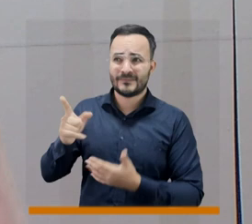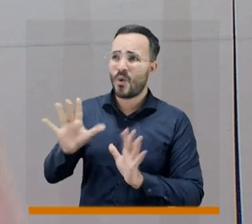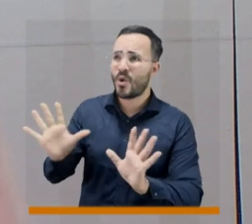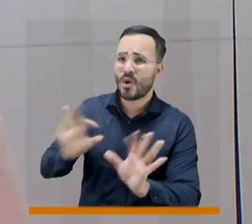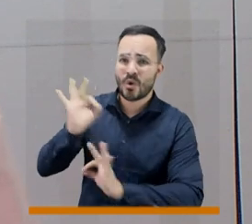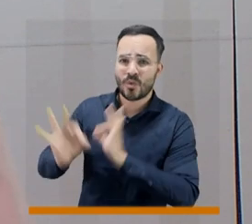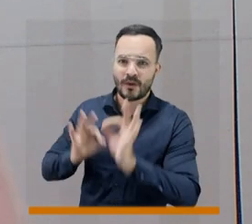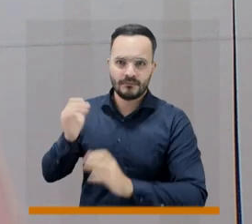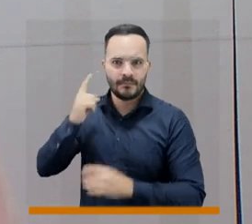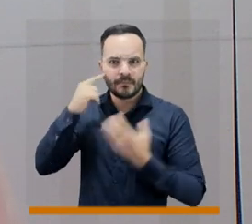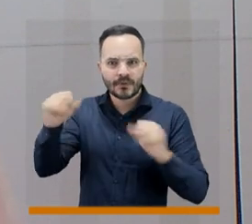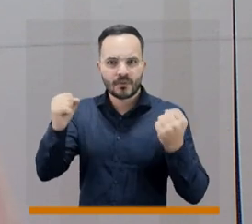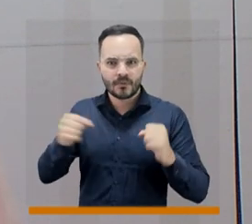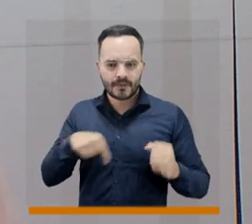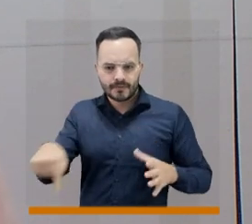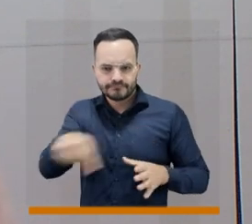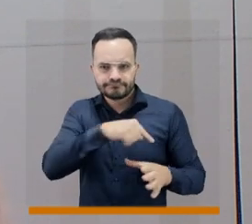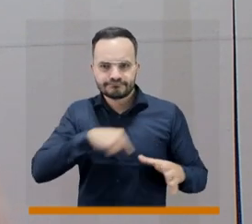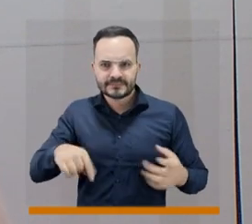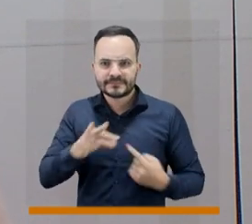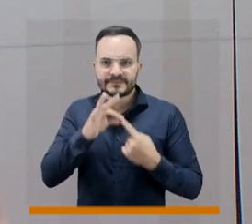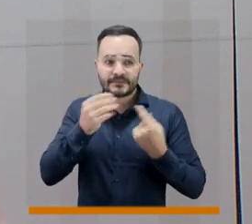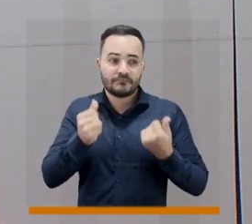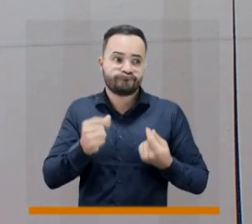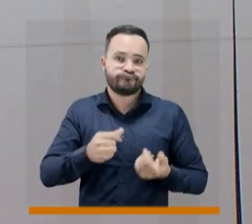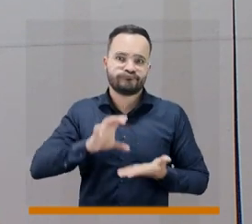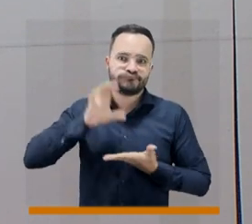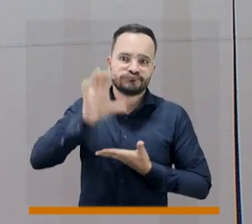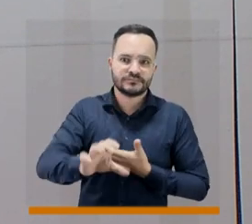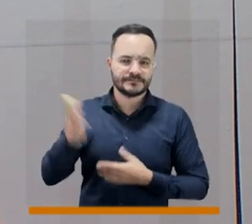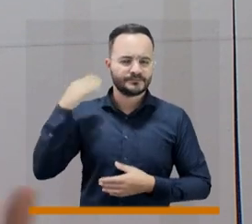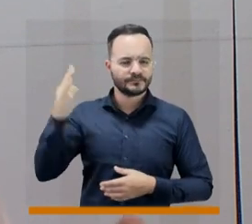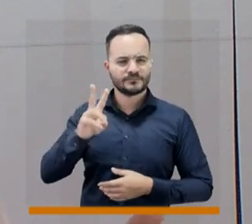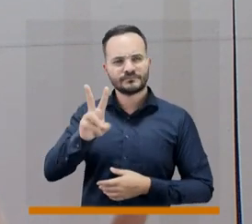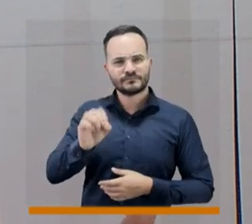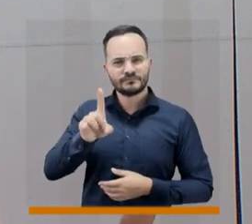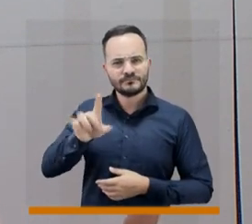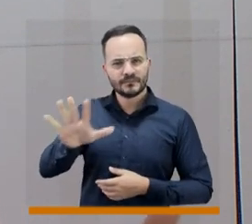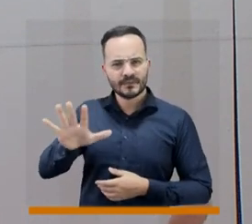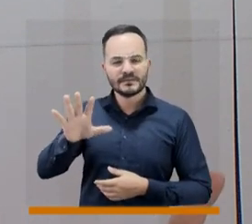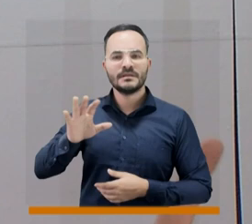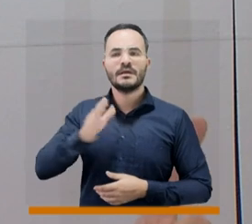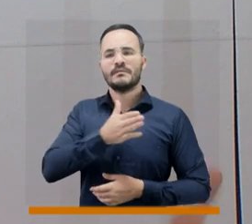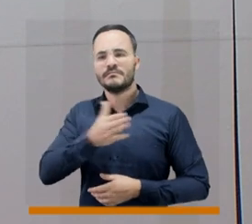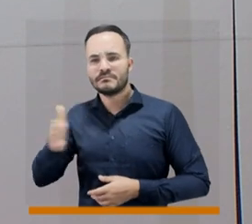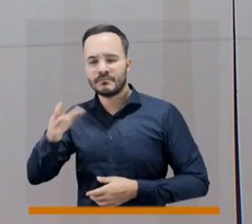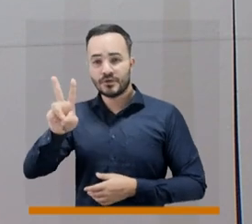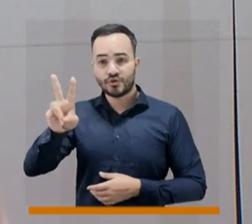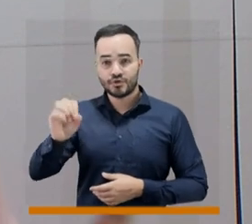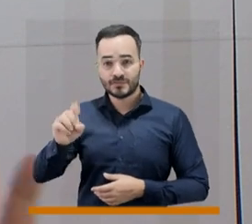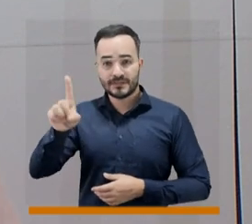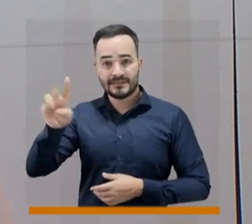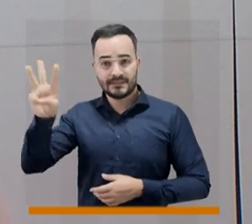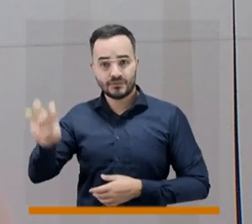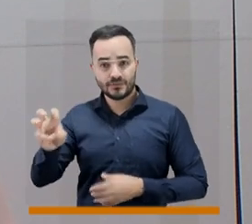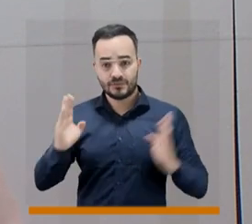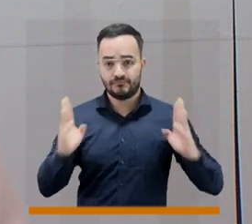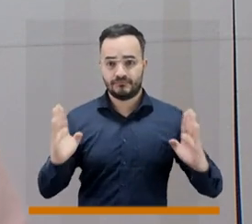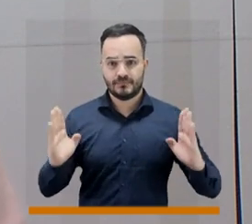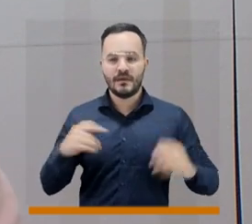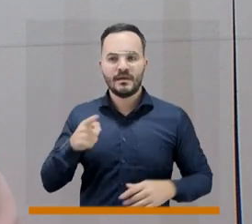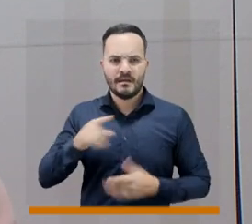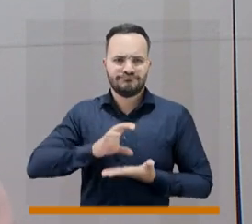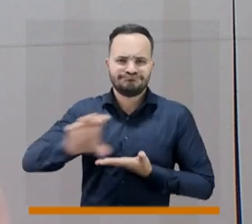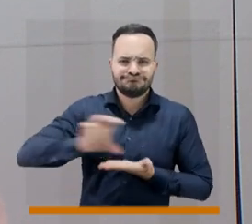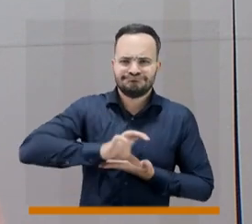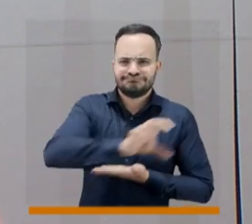en su construcción, pues es de suma preocupación, porque fue una gran inversión de Medellín que se hizo entre el 2015 y el 2018 y